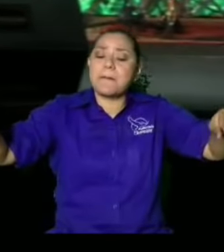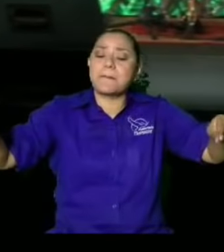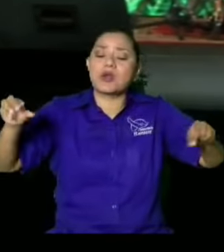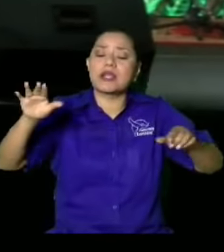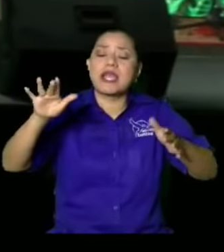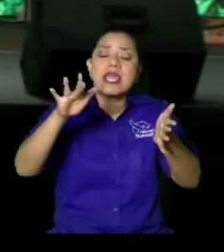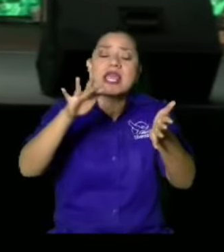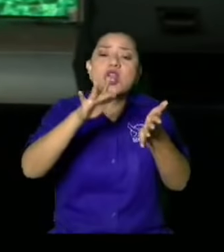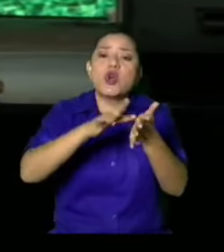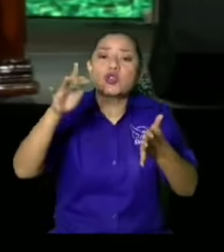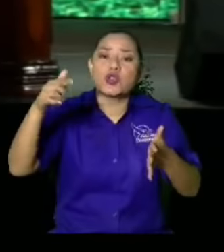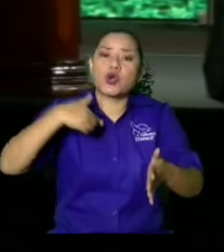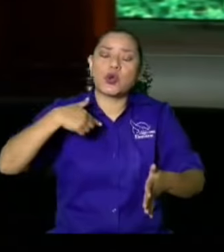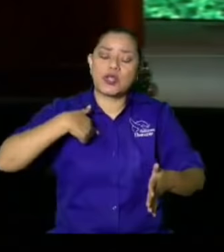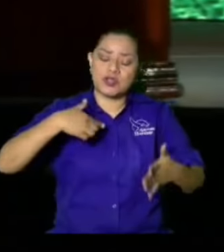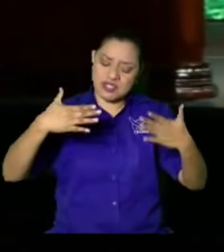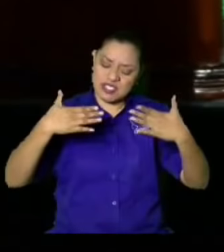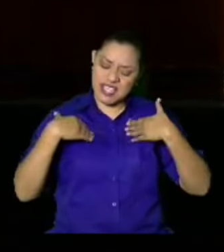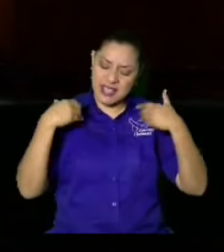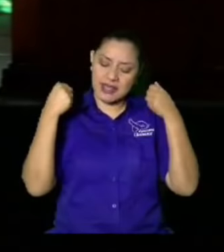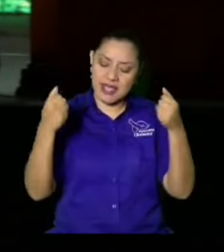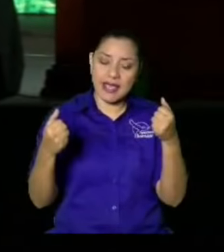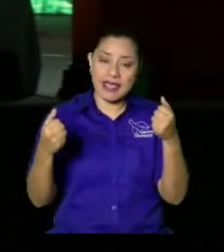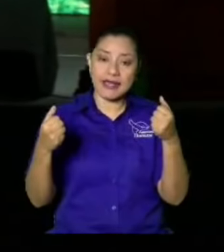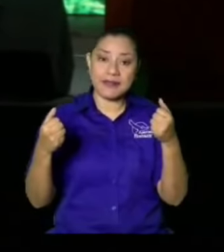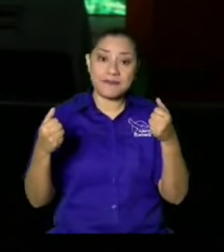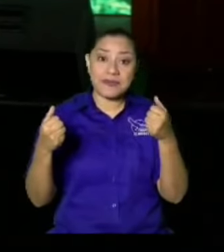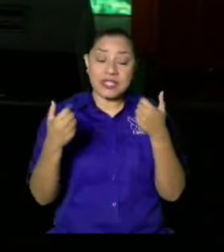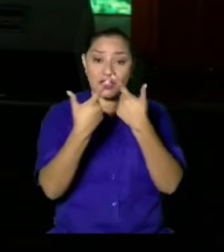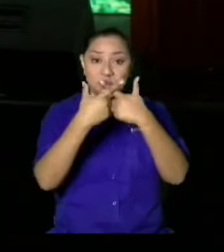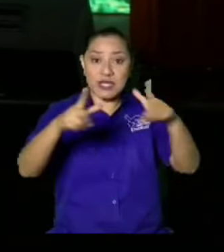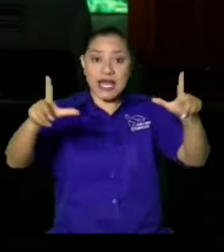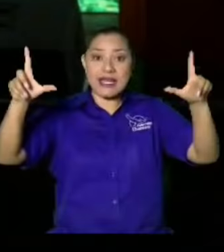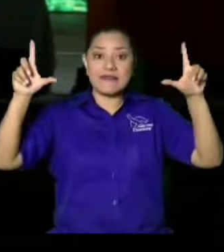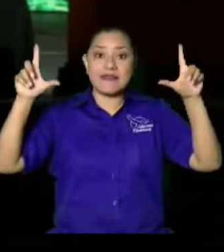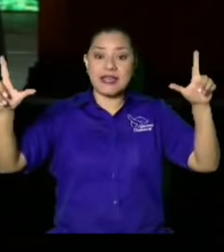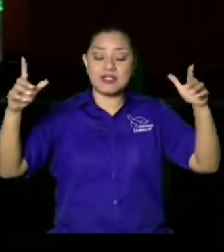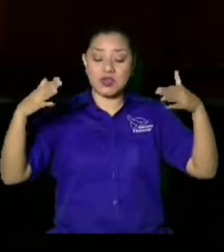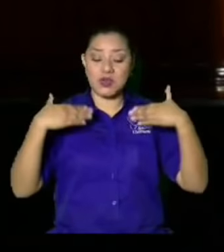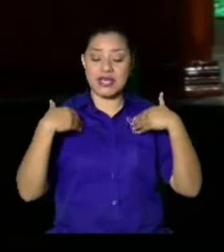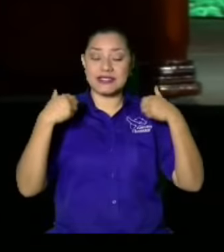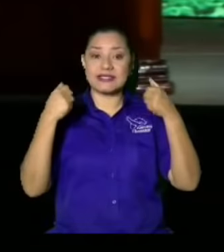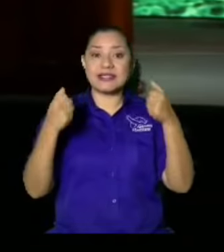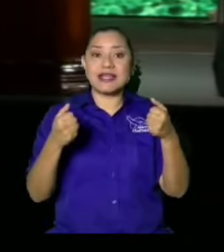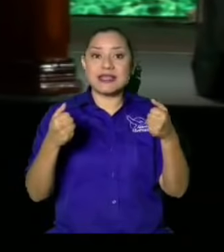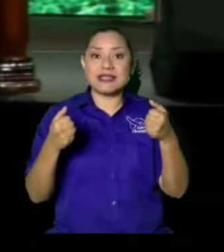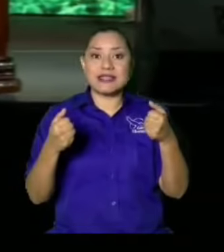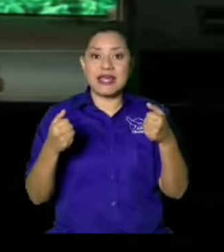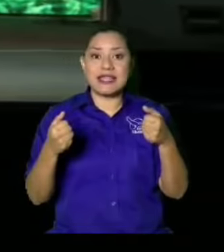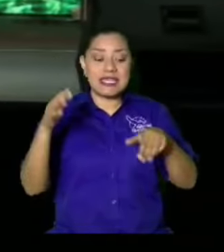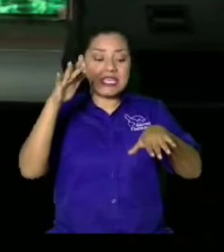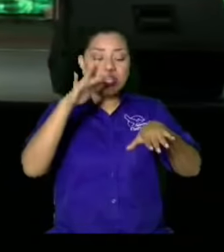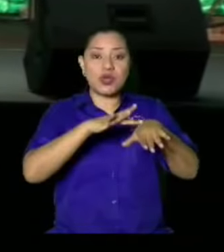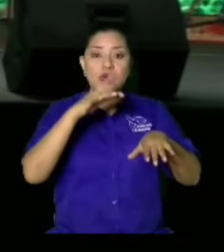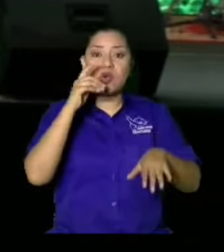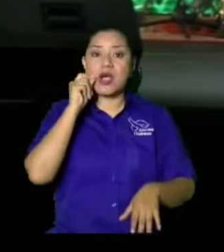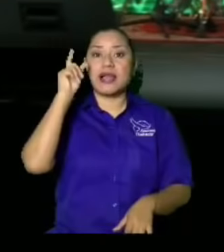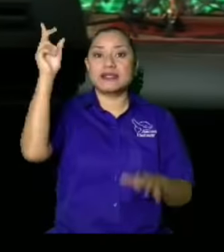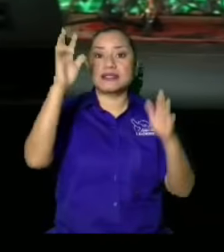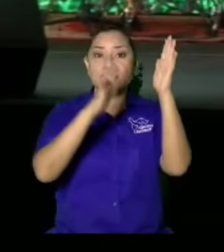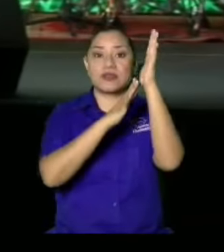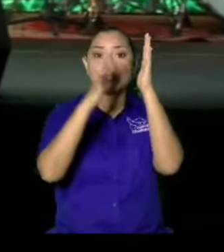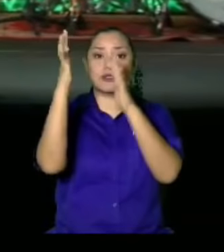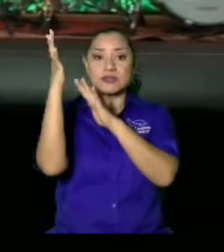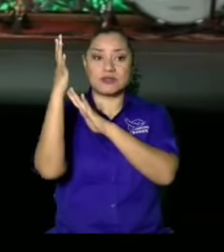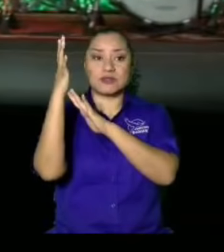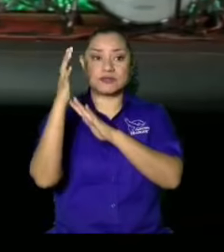A través de la confesión empezó a provocar una liberación y una sanidad, hermano, y tocó al Señor.